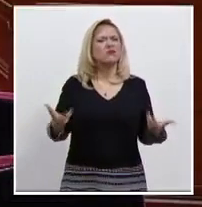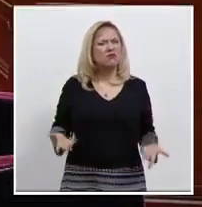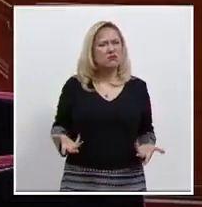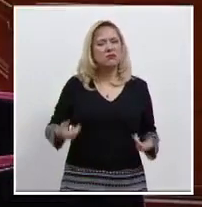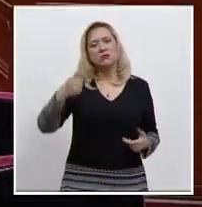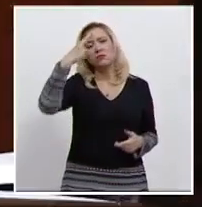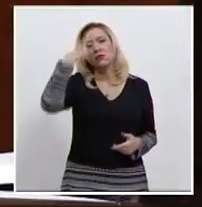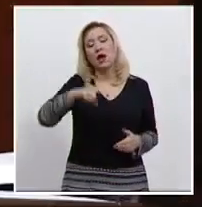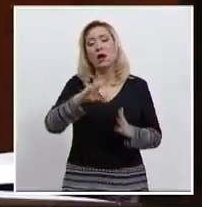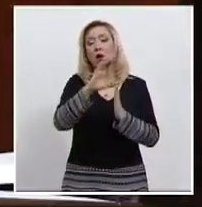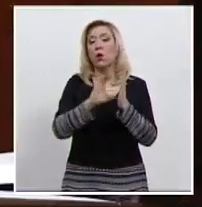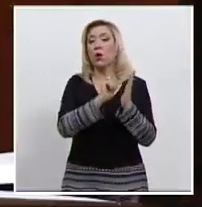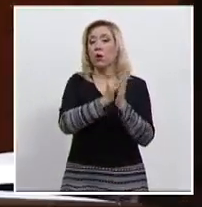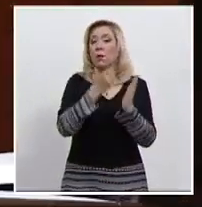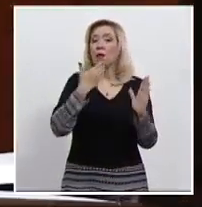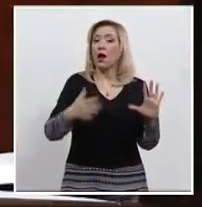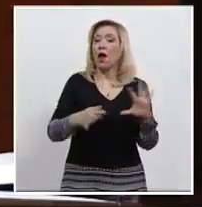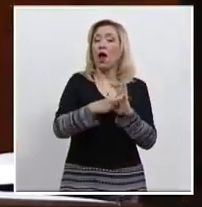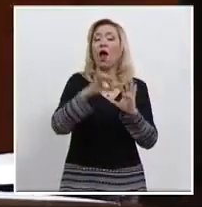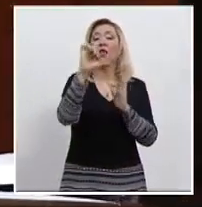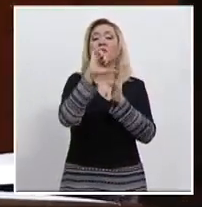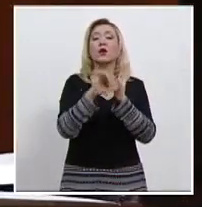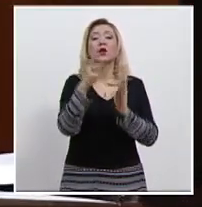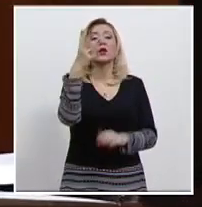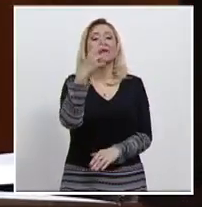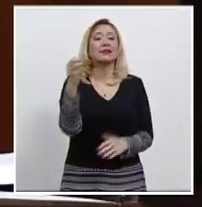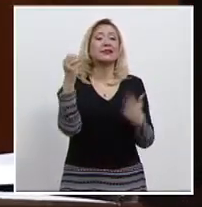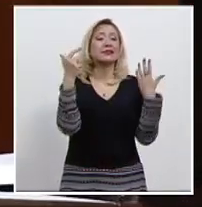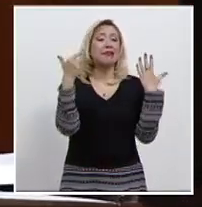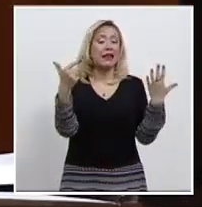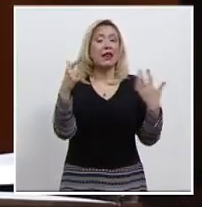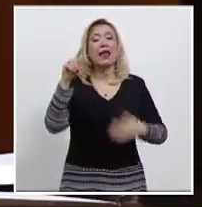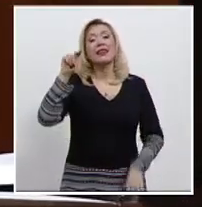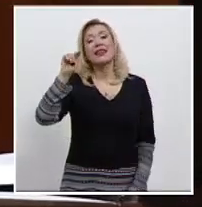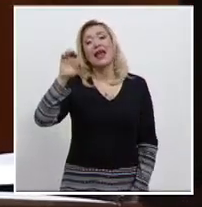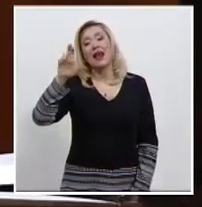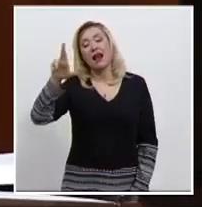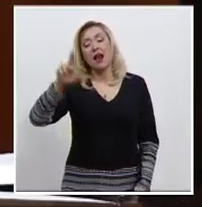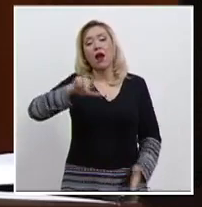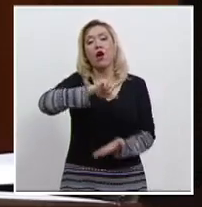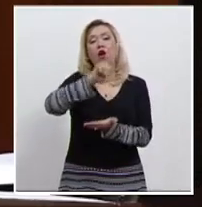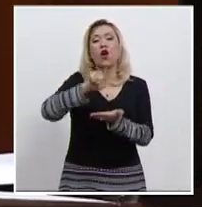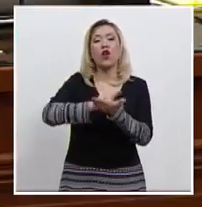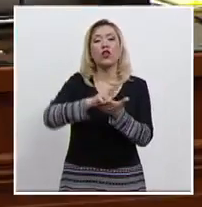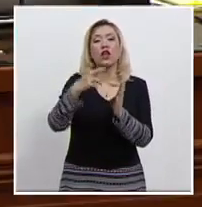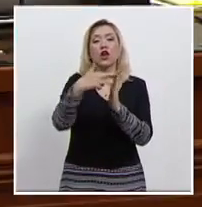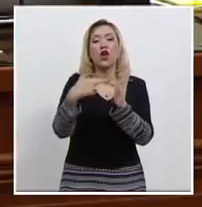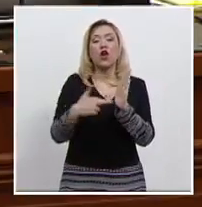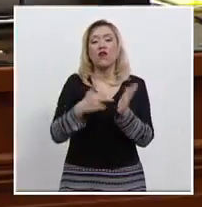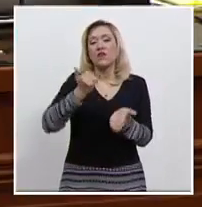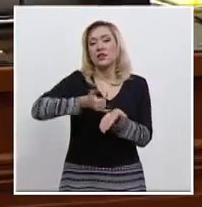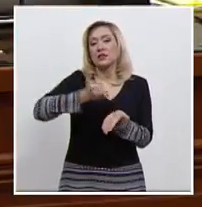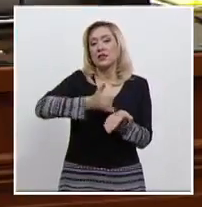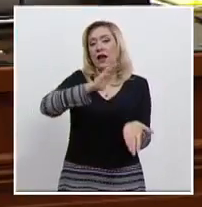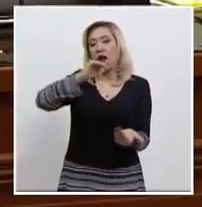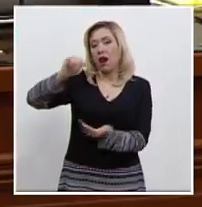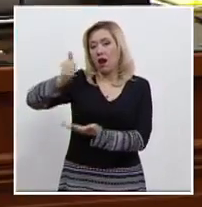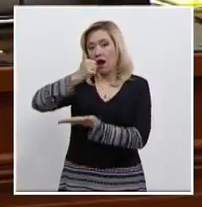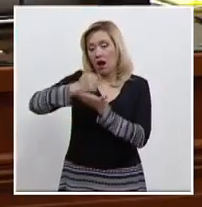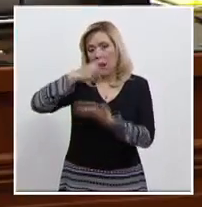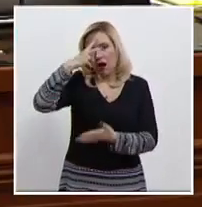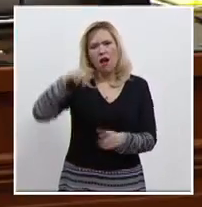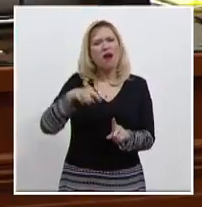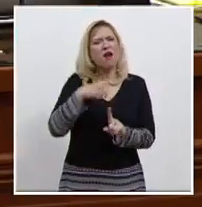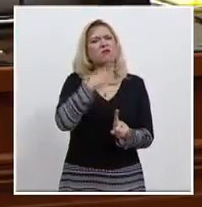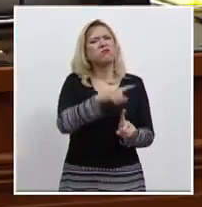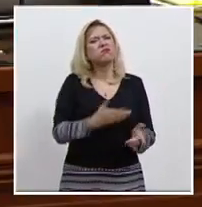cuestiona la constitucionalidad del artículo 307 ter del Código Fiscal de la Ciudad de México. En estos amparos se deberá